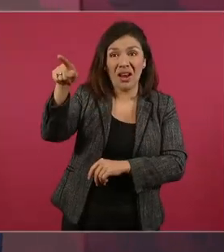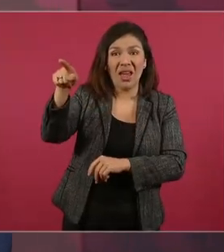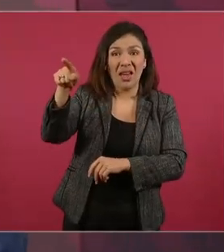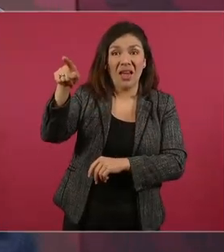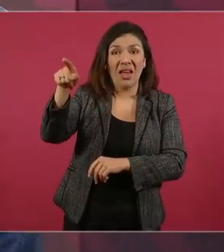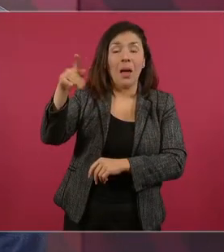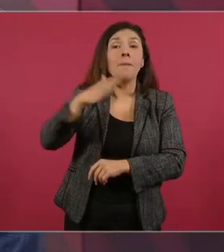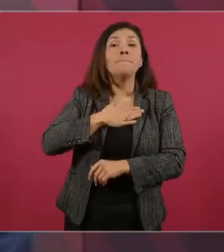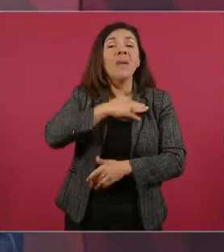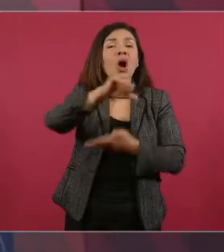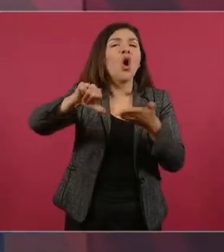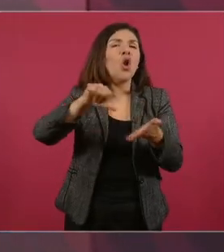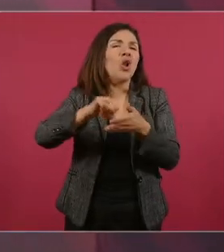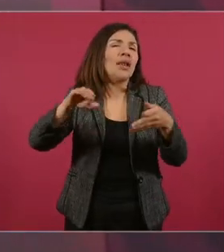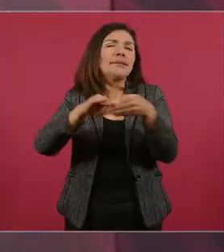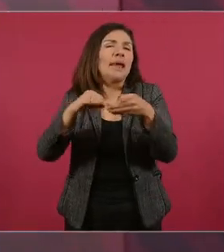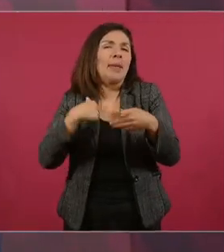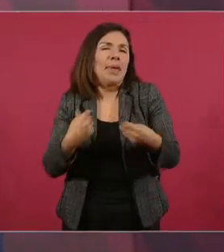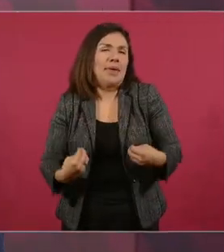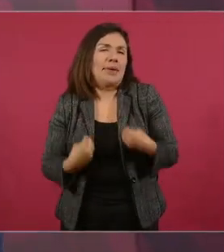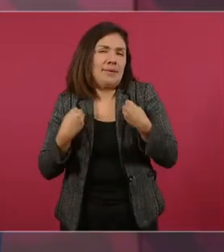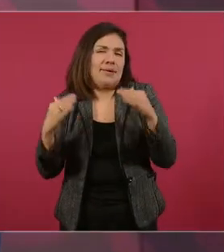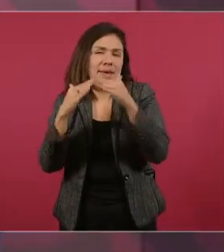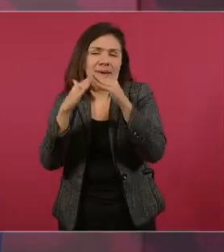de mi colonia